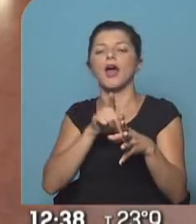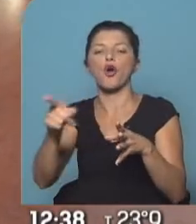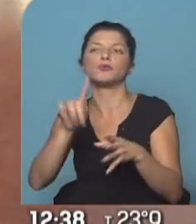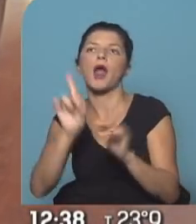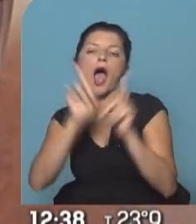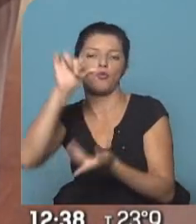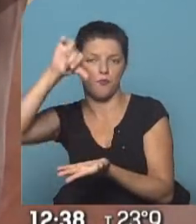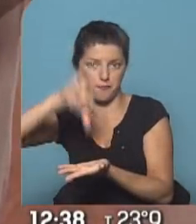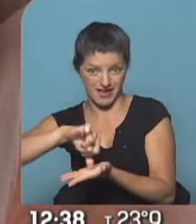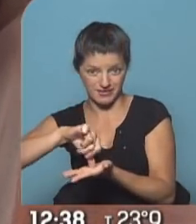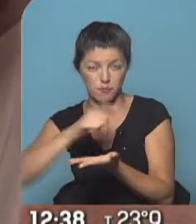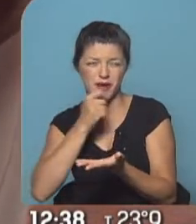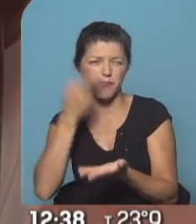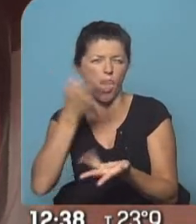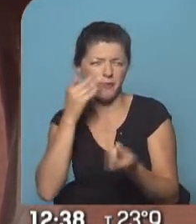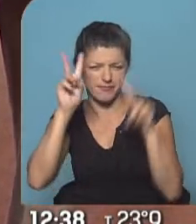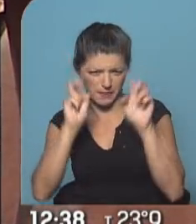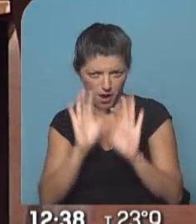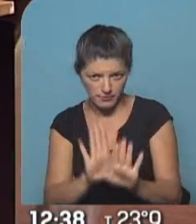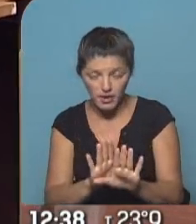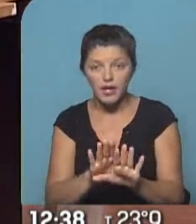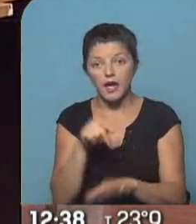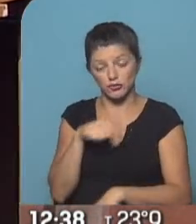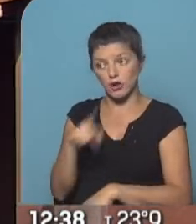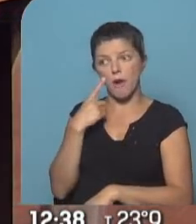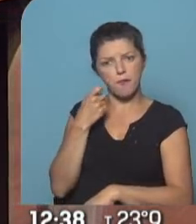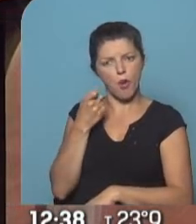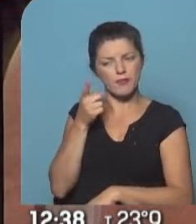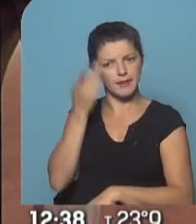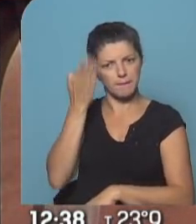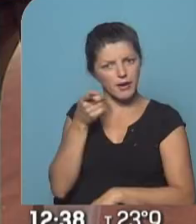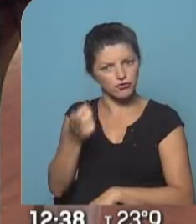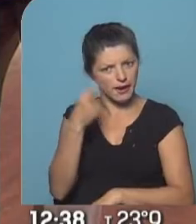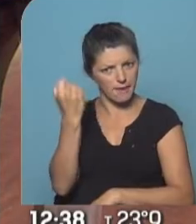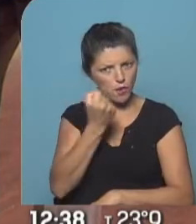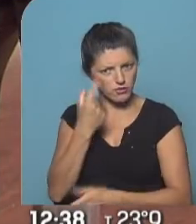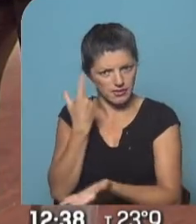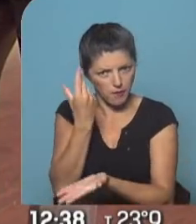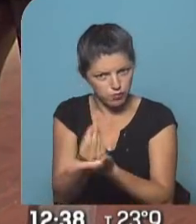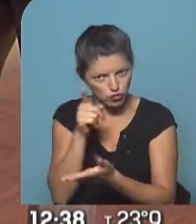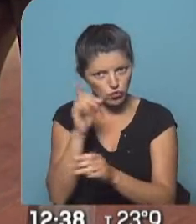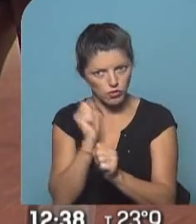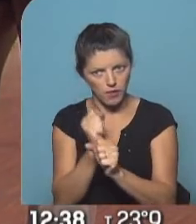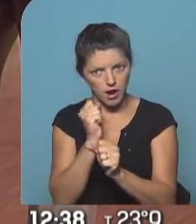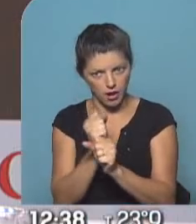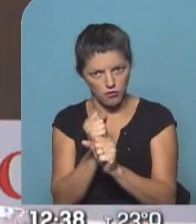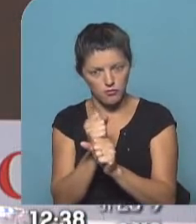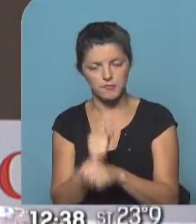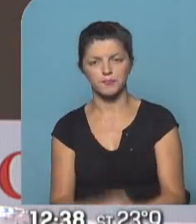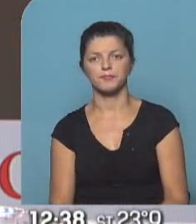país. Esto habla de la sensibilidad del cargo que ocupó Steve Bannon en su momento y